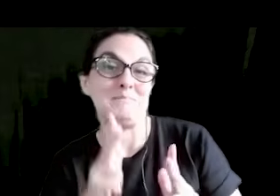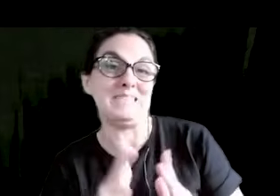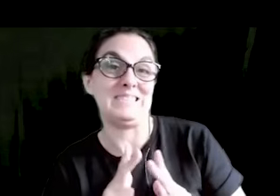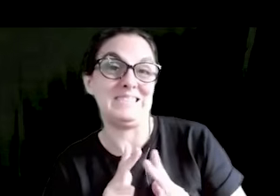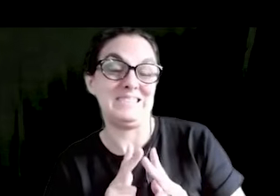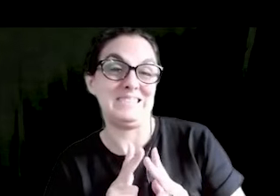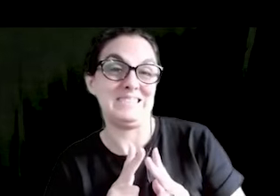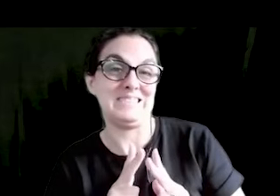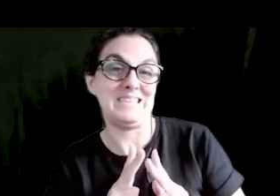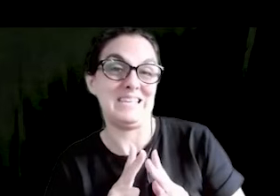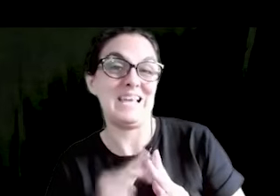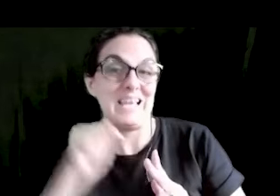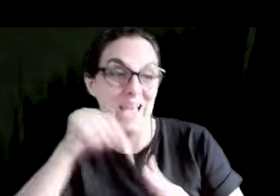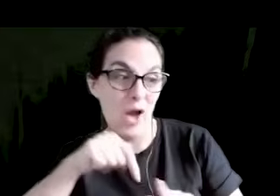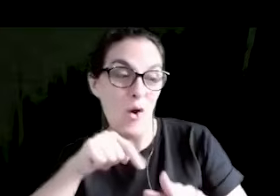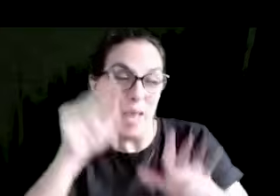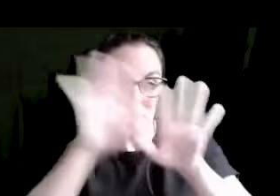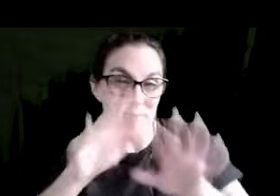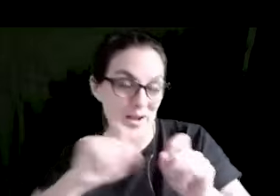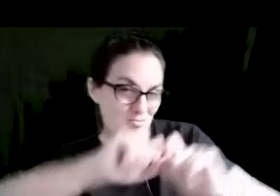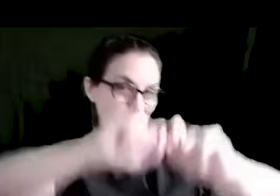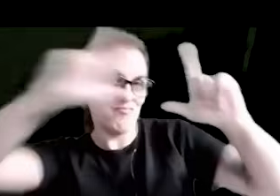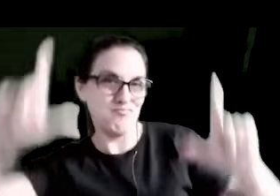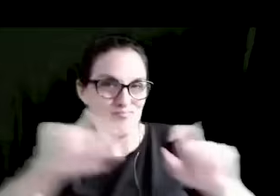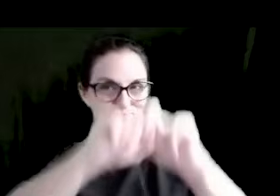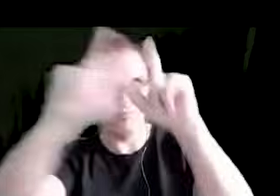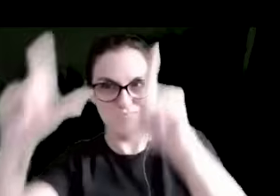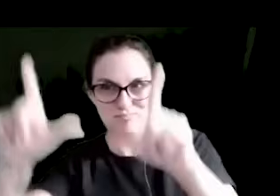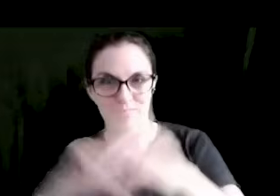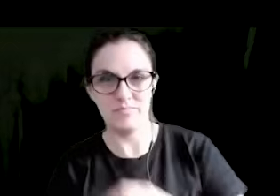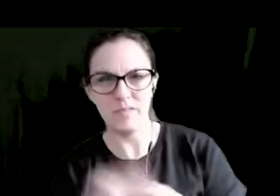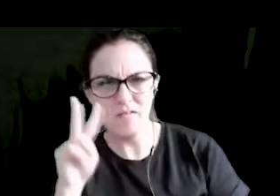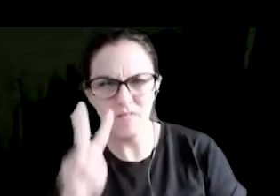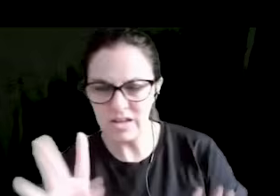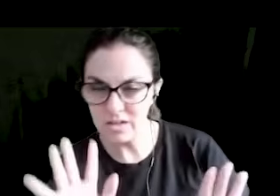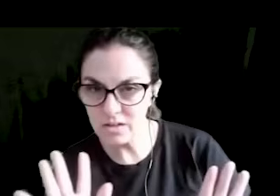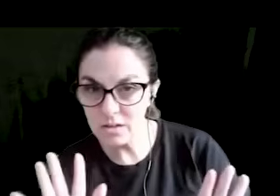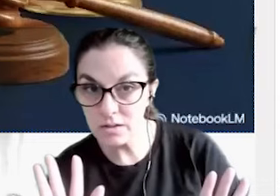compartiendo la presentación. ¿Se llega a ver ahí? Bien,